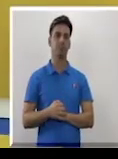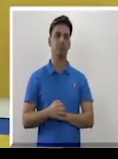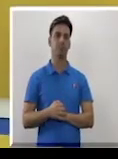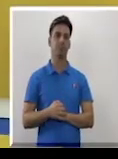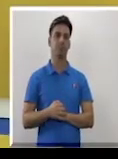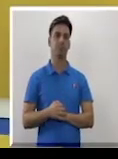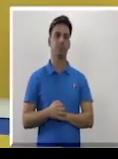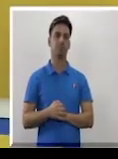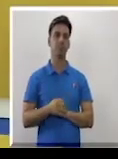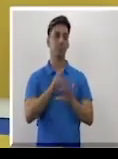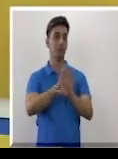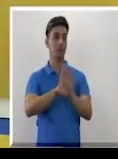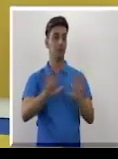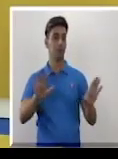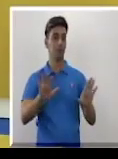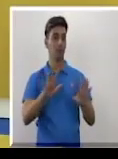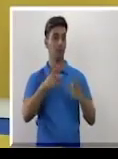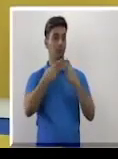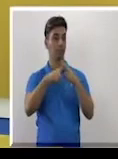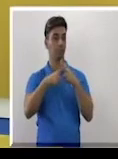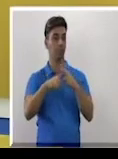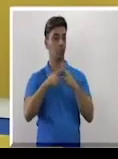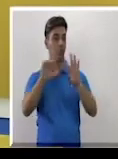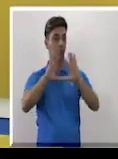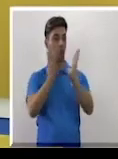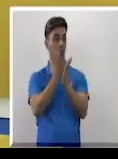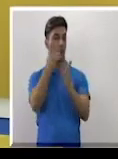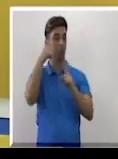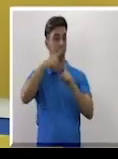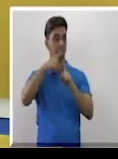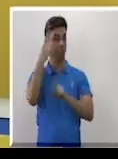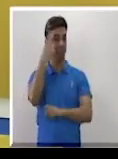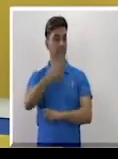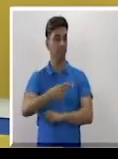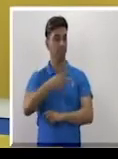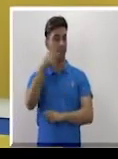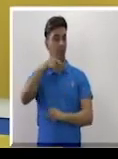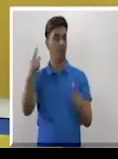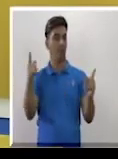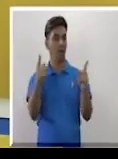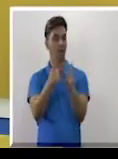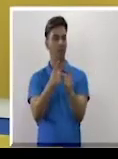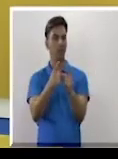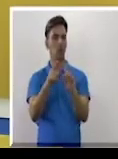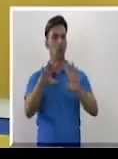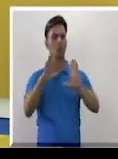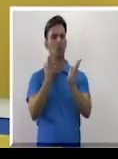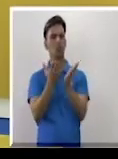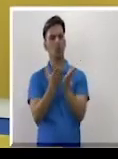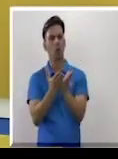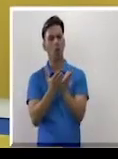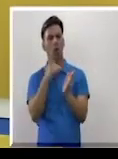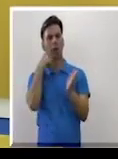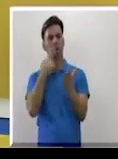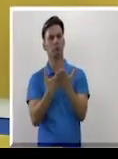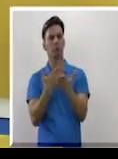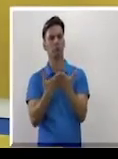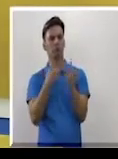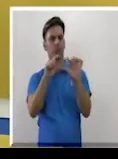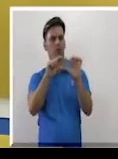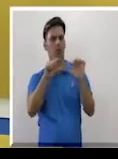Bueno, ya hemos resuelto este ejercicio, donde hemos podido resumir las funciones